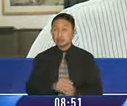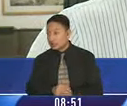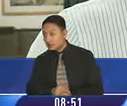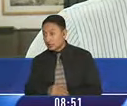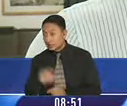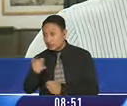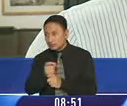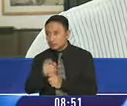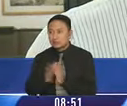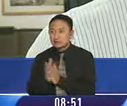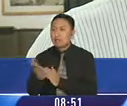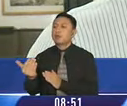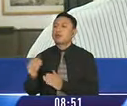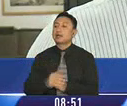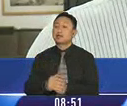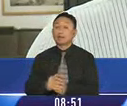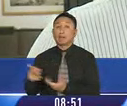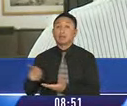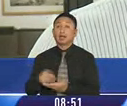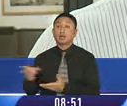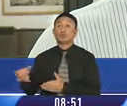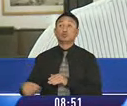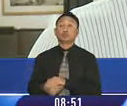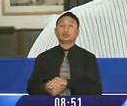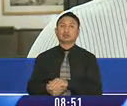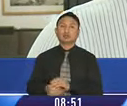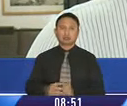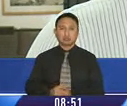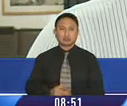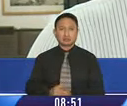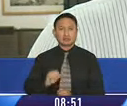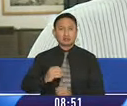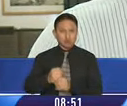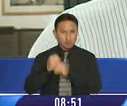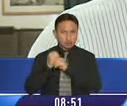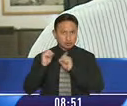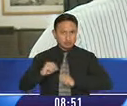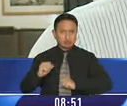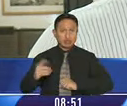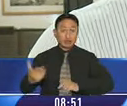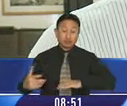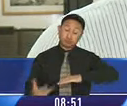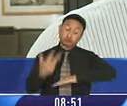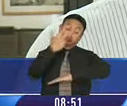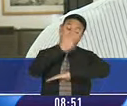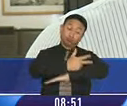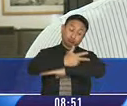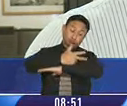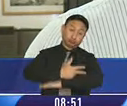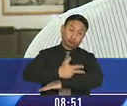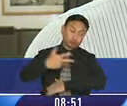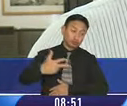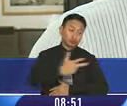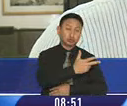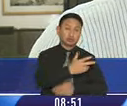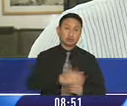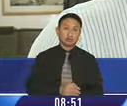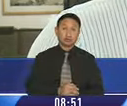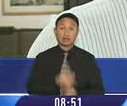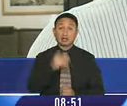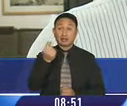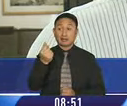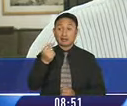de placa para extorsionar. Les obligan a usar plataformas para llevar los vehículos a los patios y dividirse las